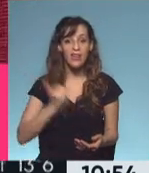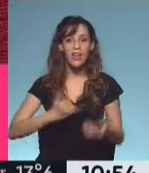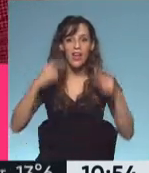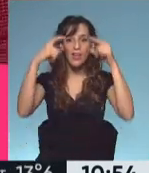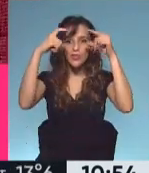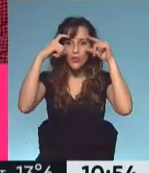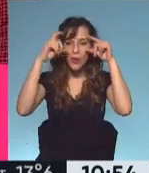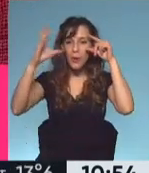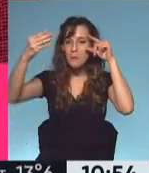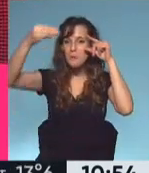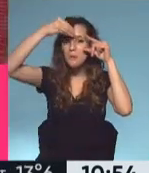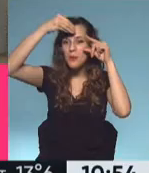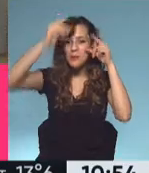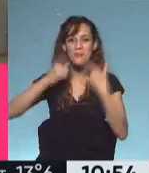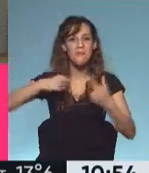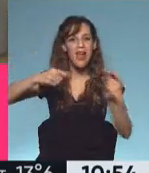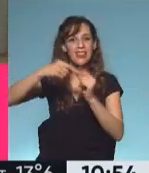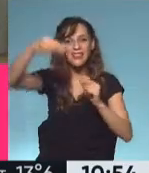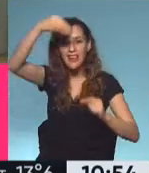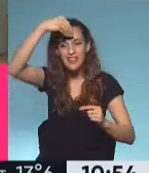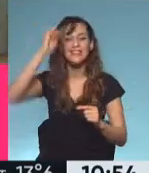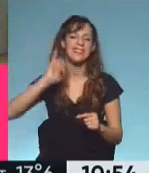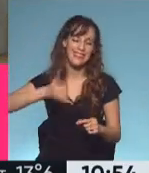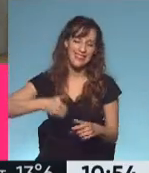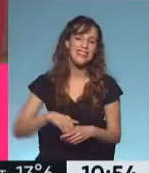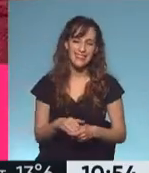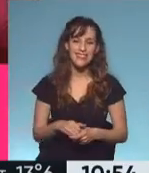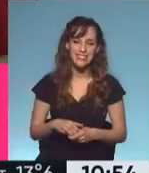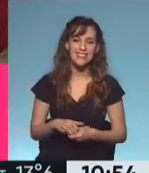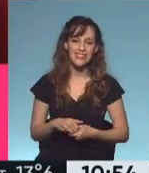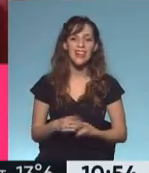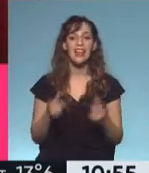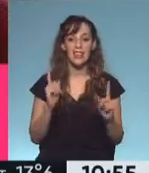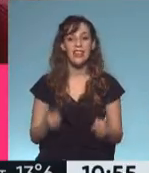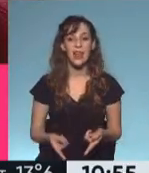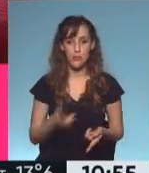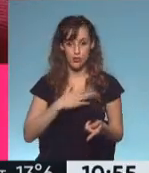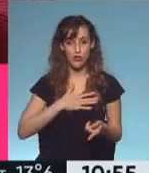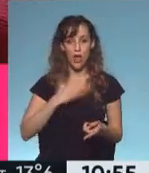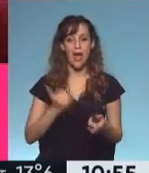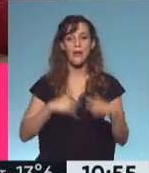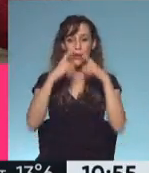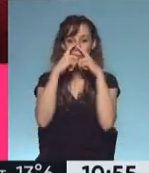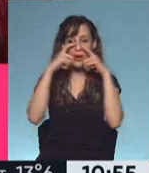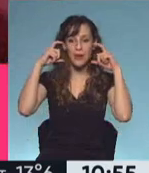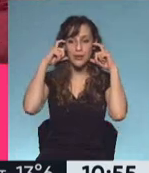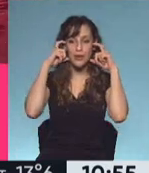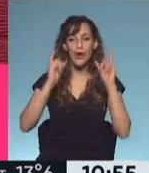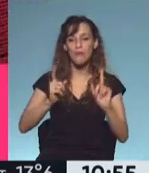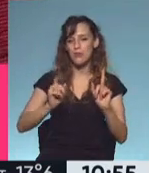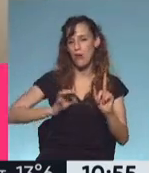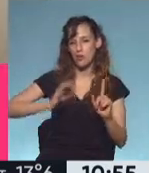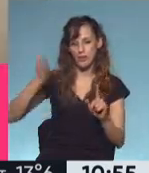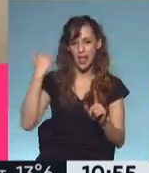los anteojos. Muy sí. Bien. Suculenta en todo lado. Tiene un barbijo de suculenta. Me hice un barbijo de suculentas el año pasado cuando empezó todo